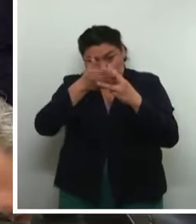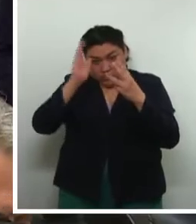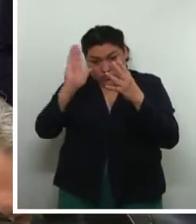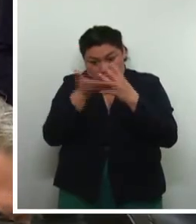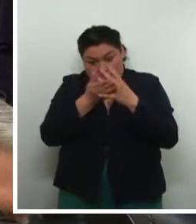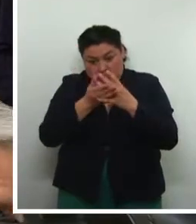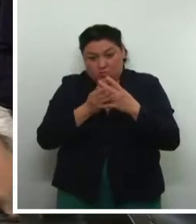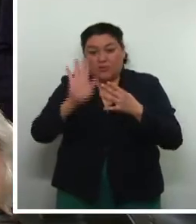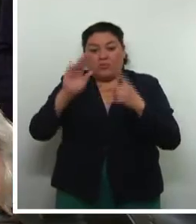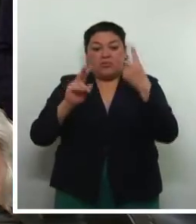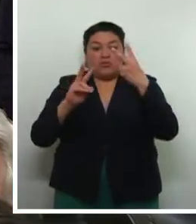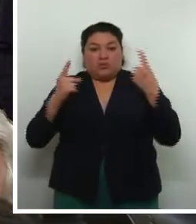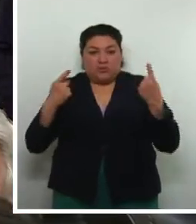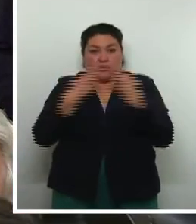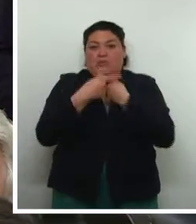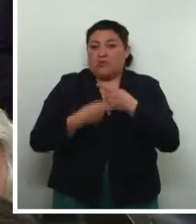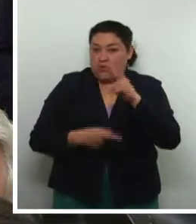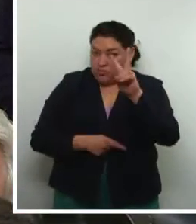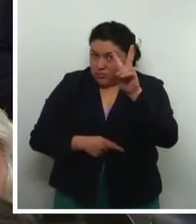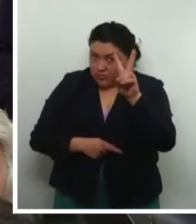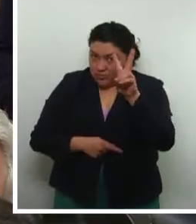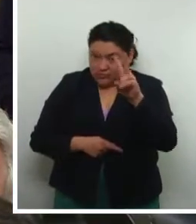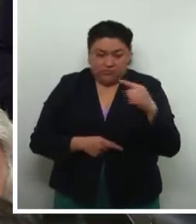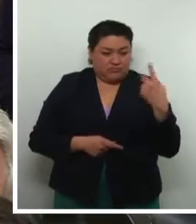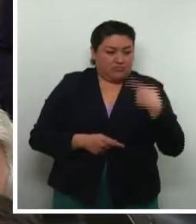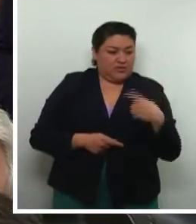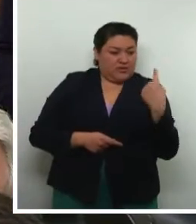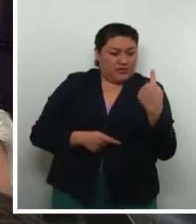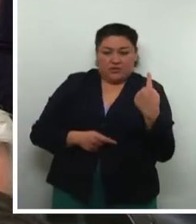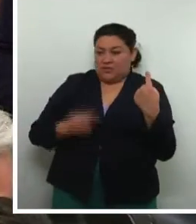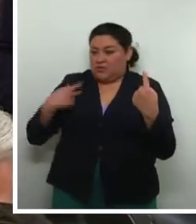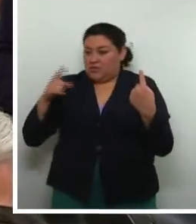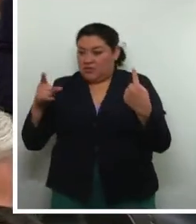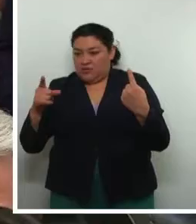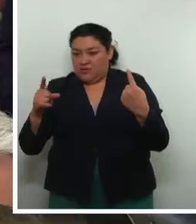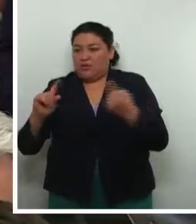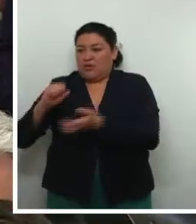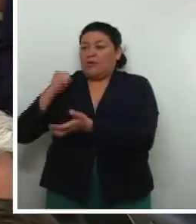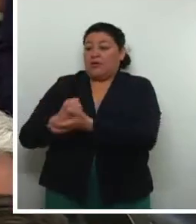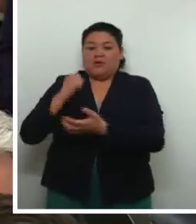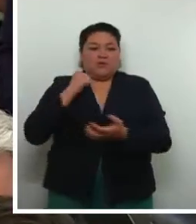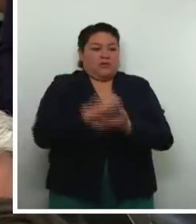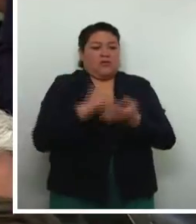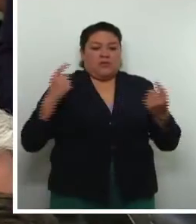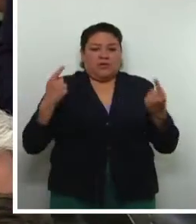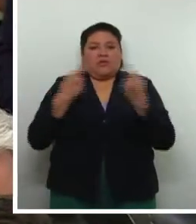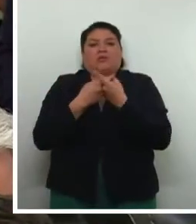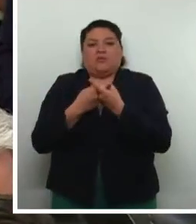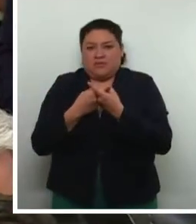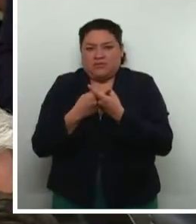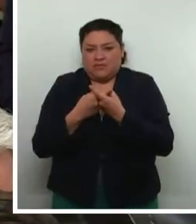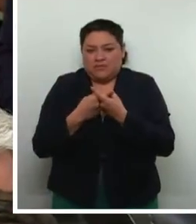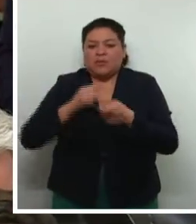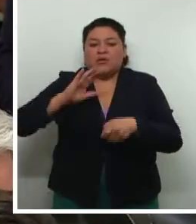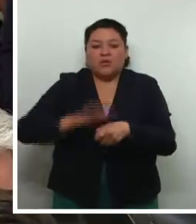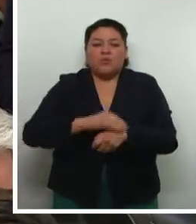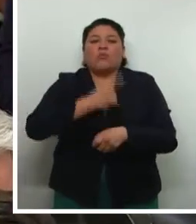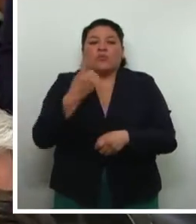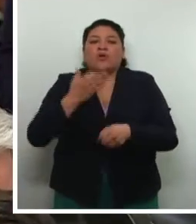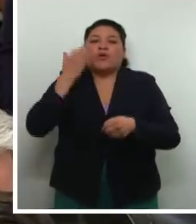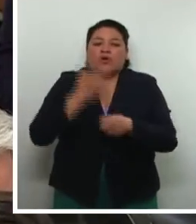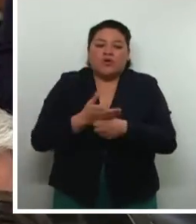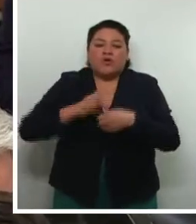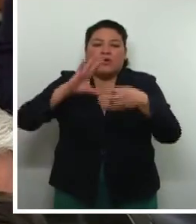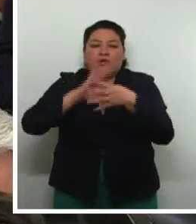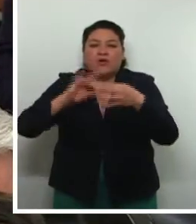sentidos contrarios, en 2 momentos diferentes por mayorías calificadas, por una sencilla razón, porque no tenemos